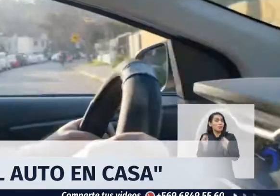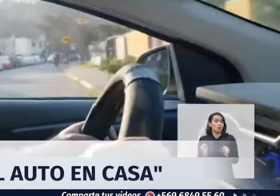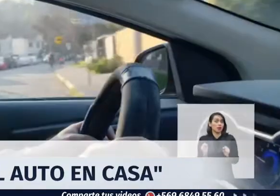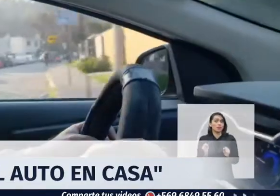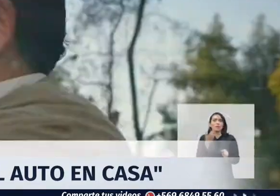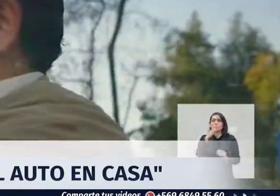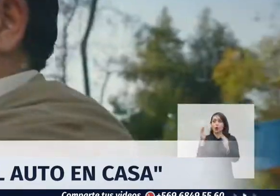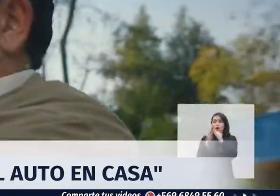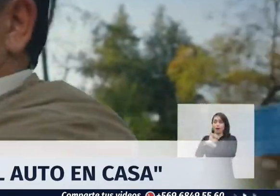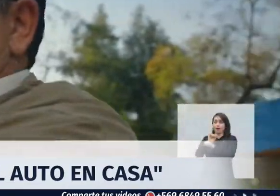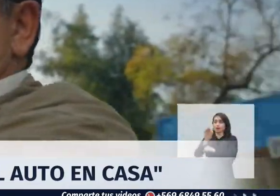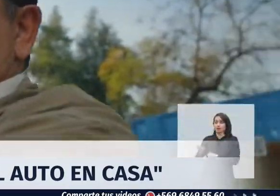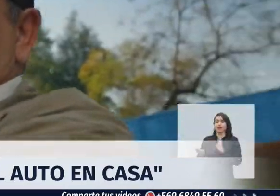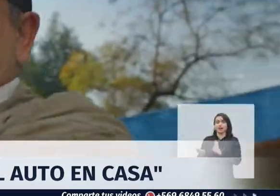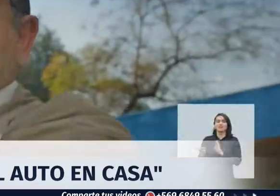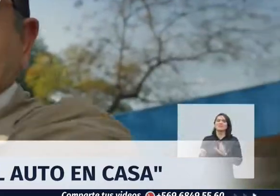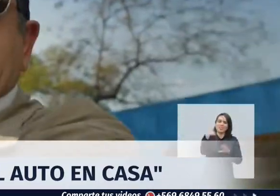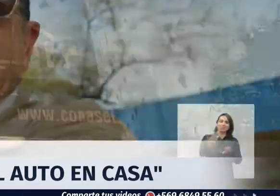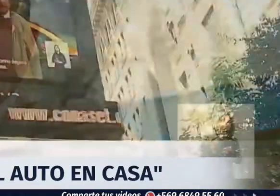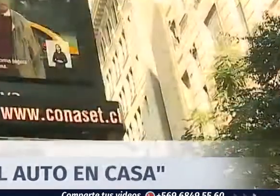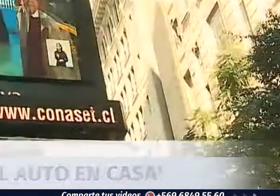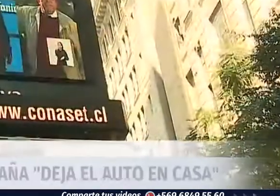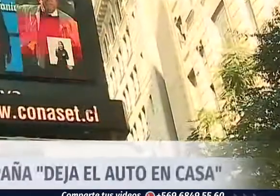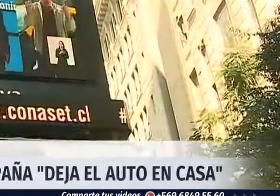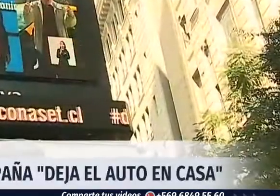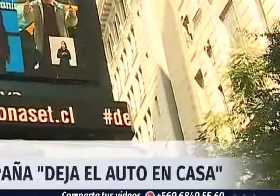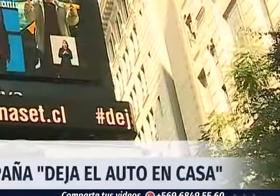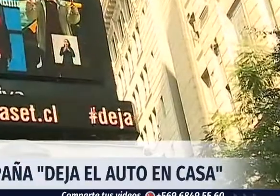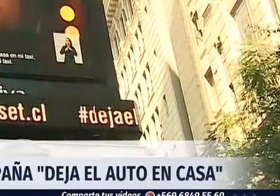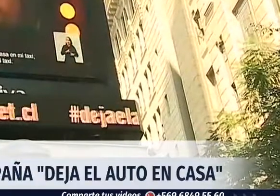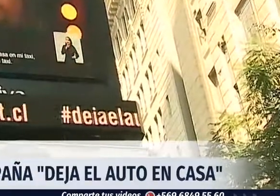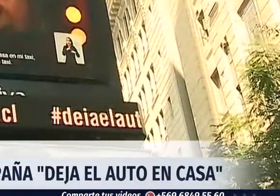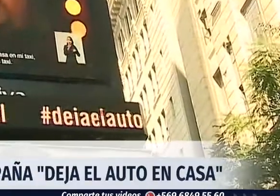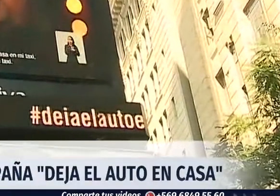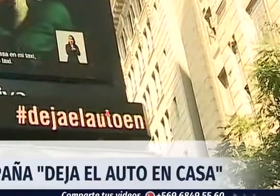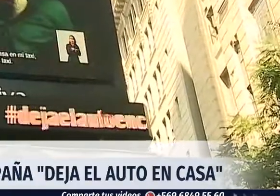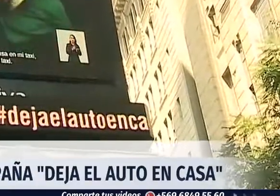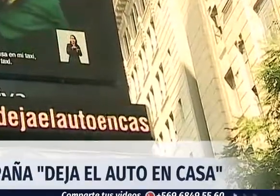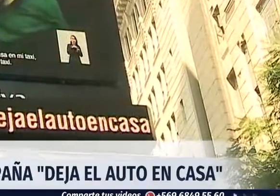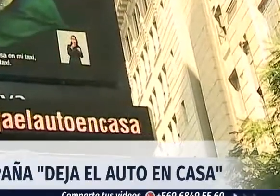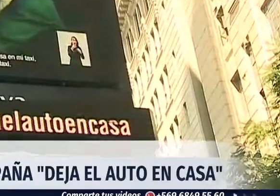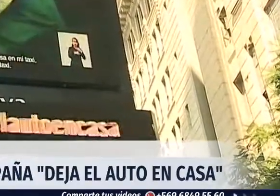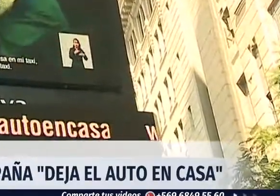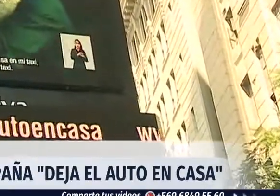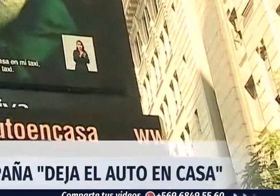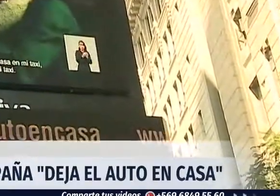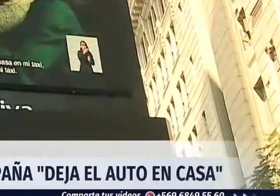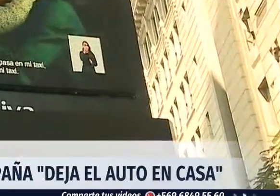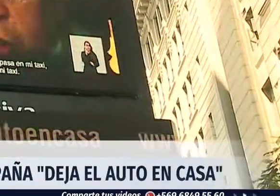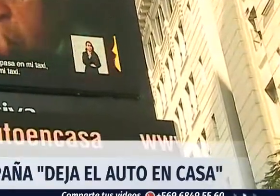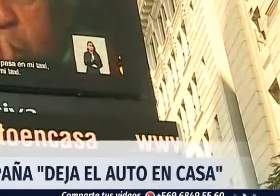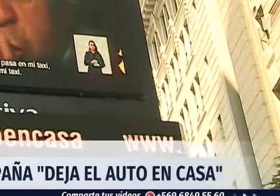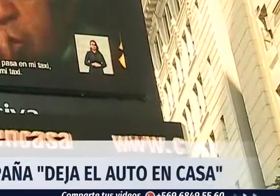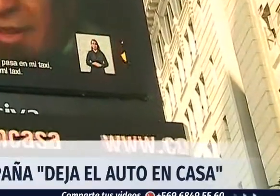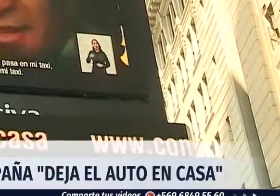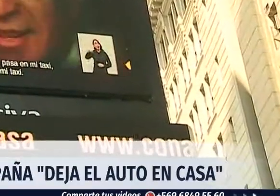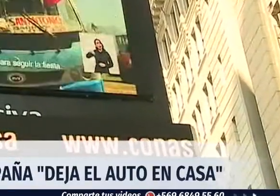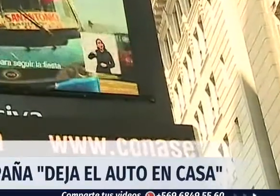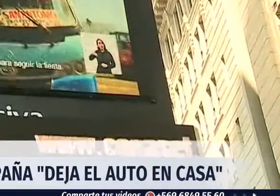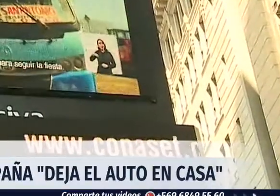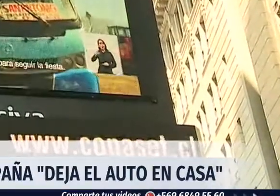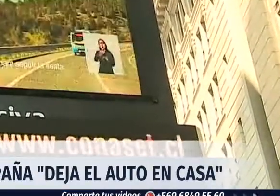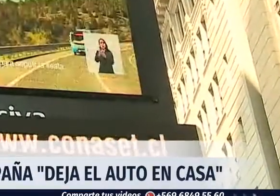más que podemos salvar. Deja el auto en casa. Yo te llevo. Se hace un llamado, ministra, a ocupar el transporte público, el